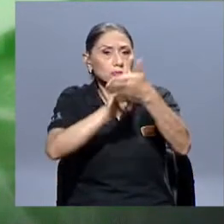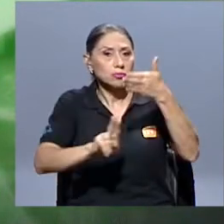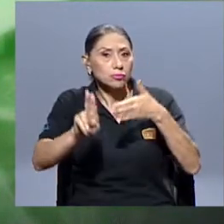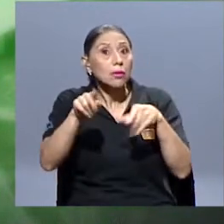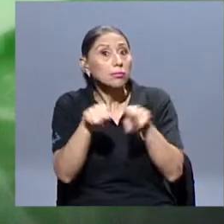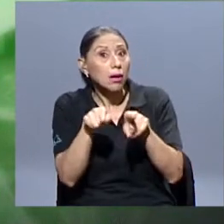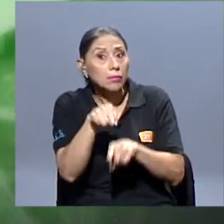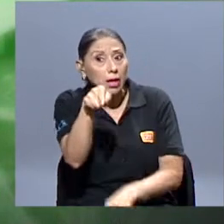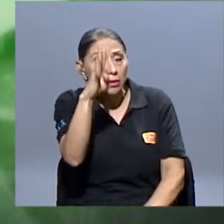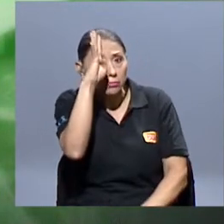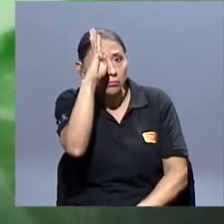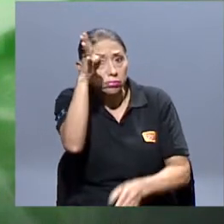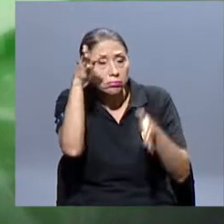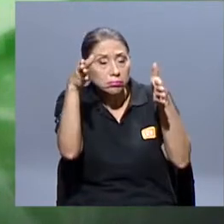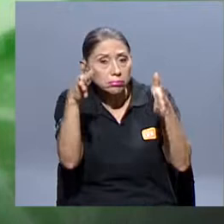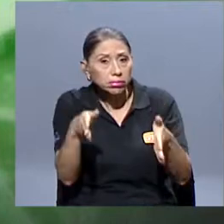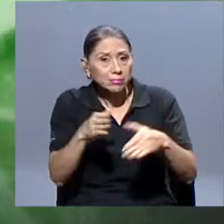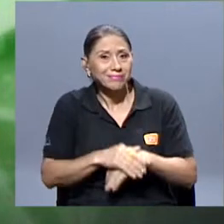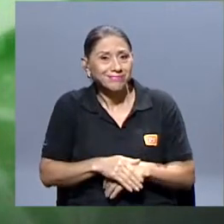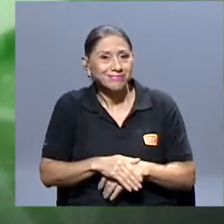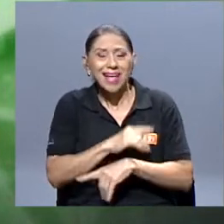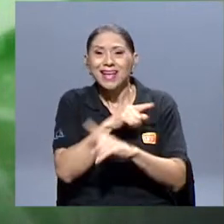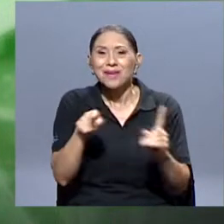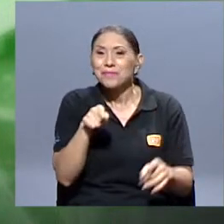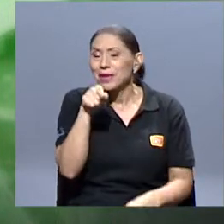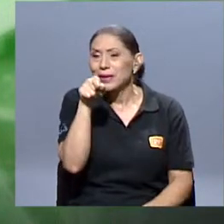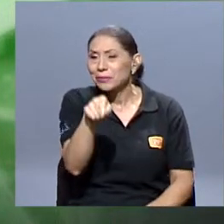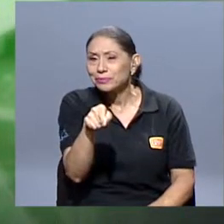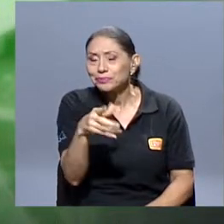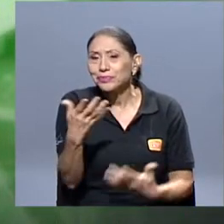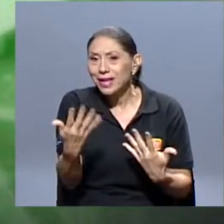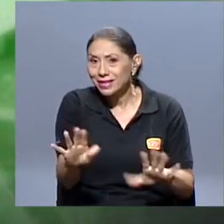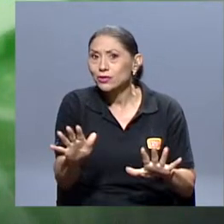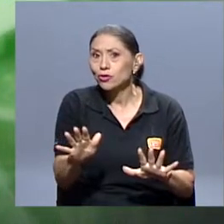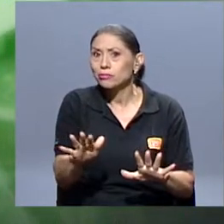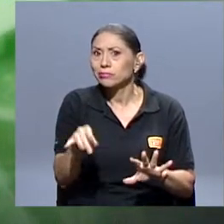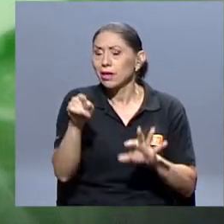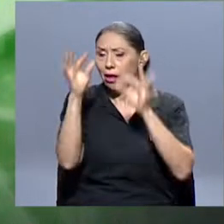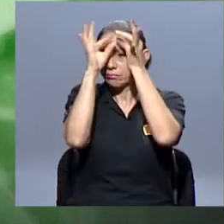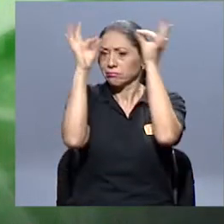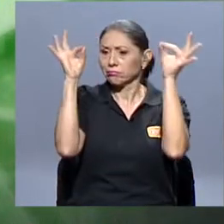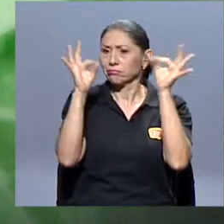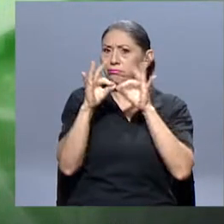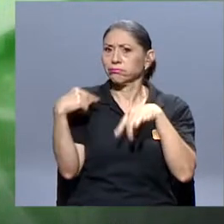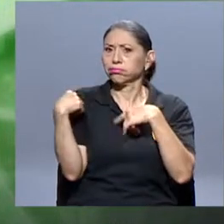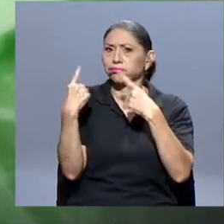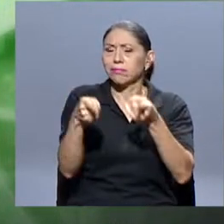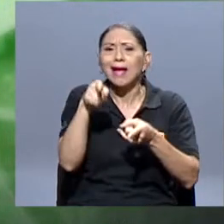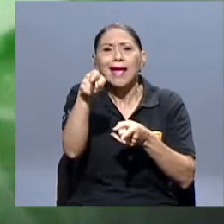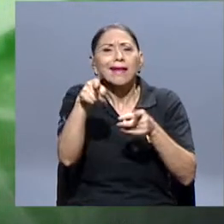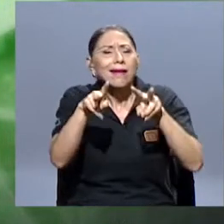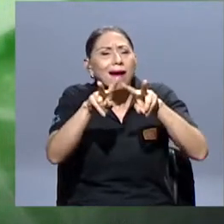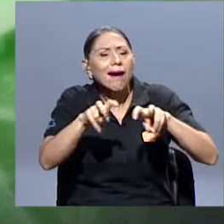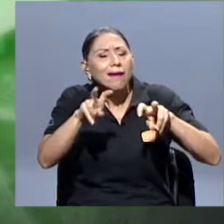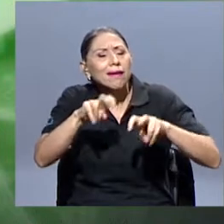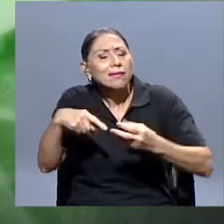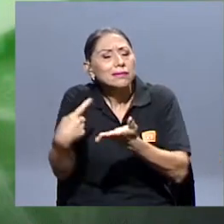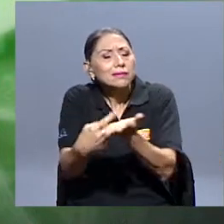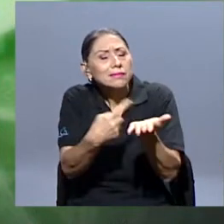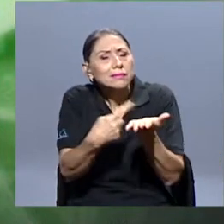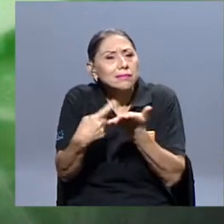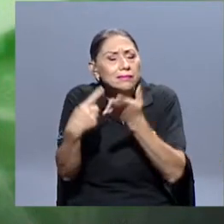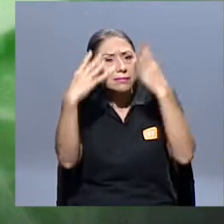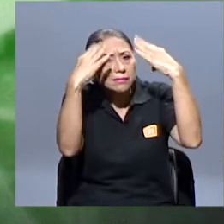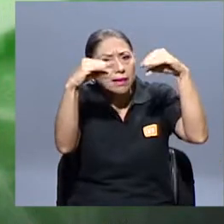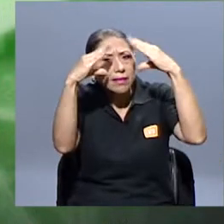inventor también, pero esa faceta que le ha venido distinguiendo en los últimos días sobre ese análisis de datos y específicamente